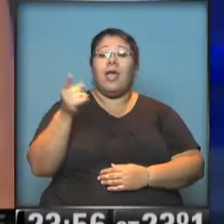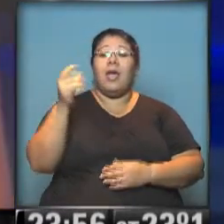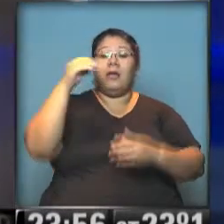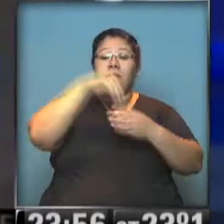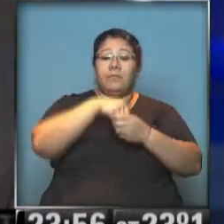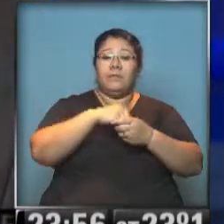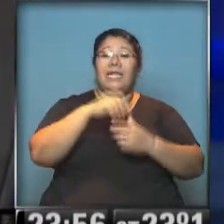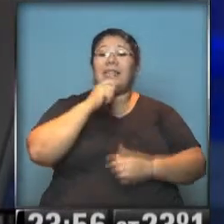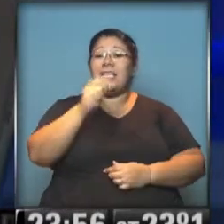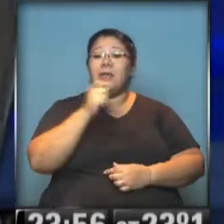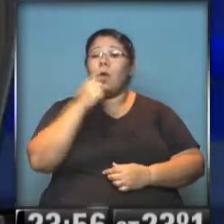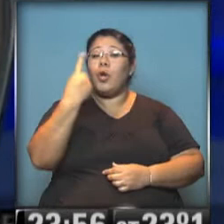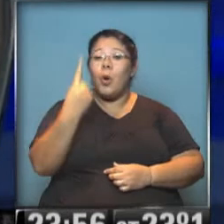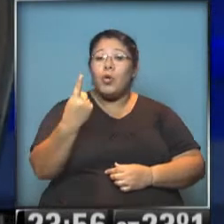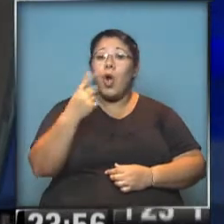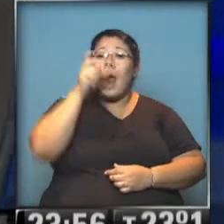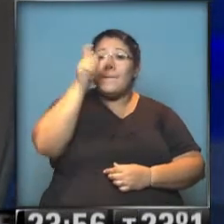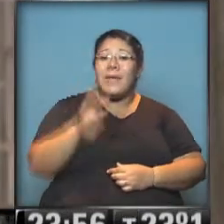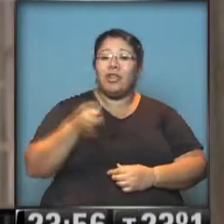era el que justamente lo asesinó.